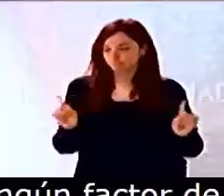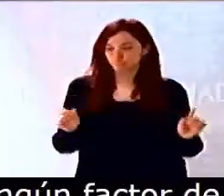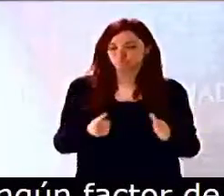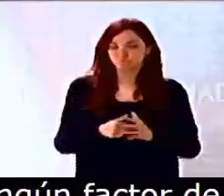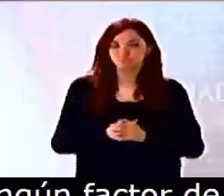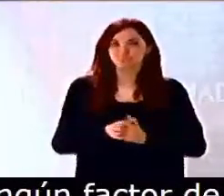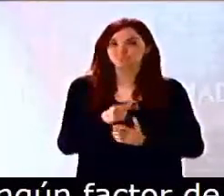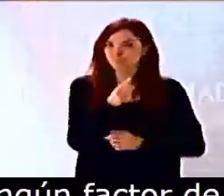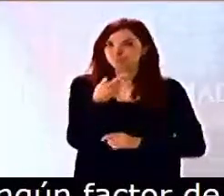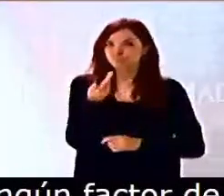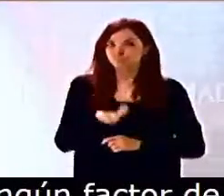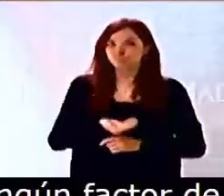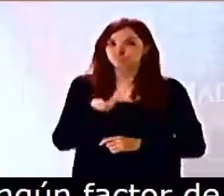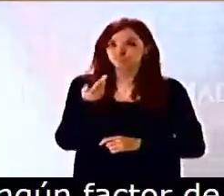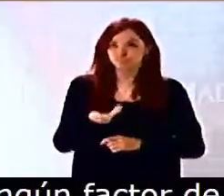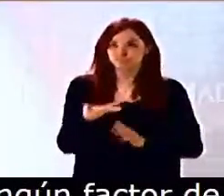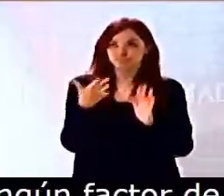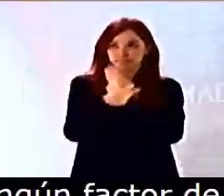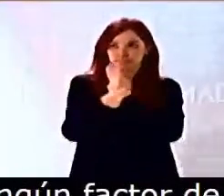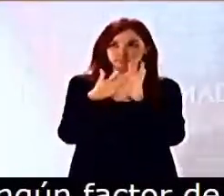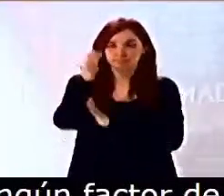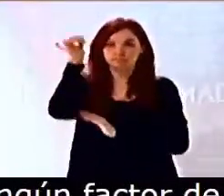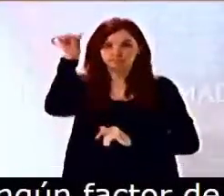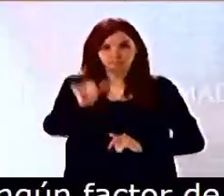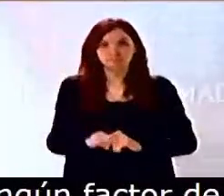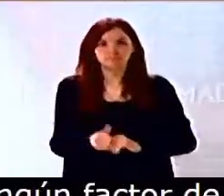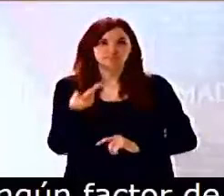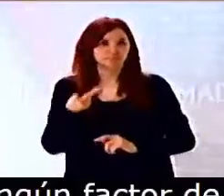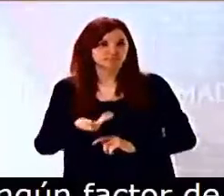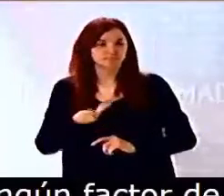Y esto es importante ponerlo de manifiesto.